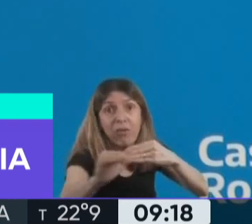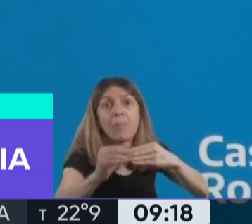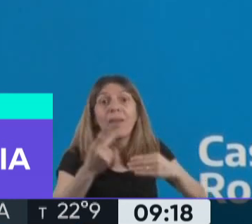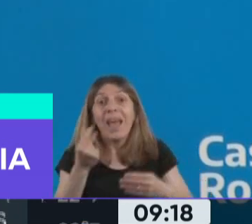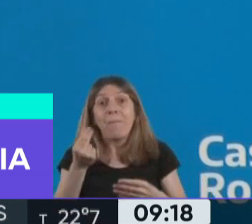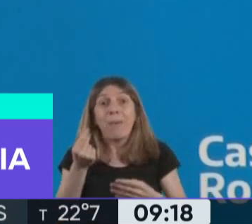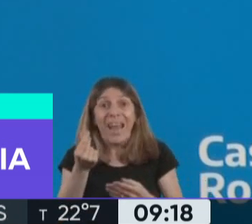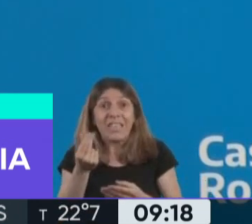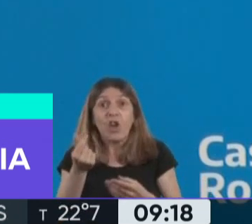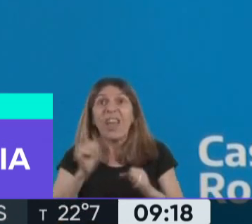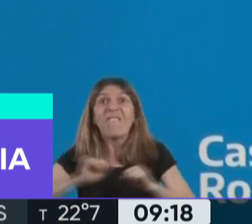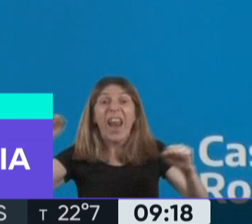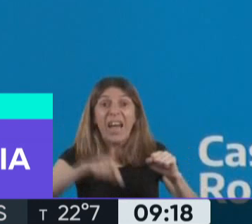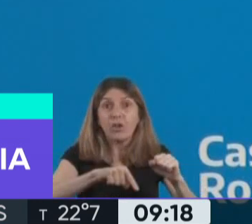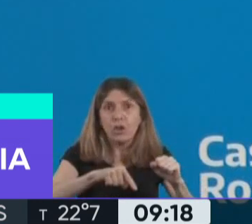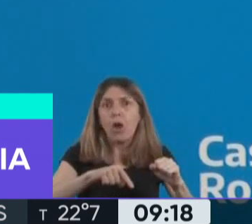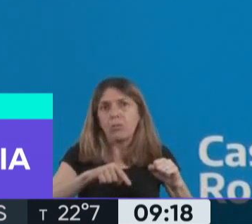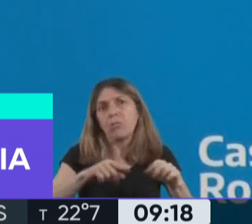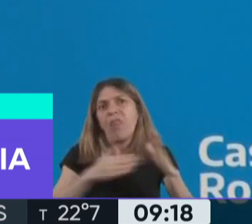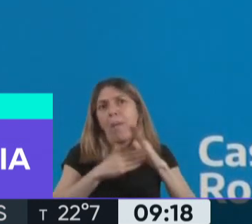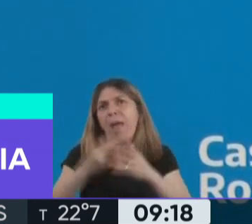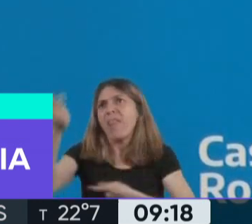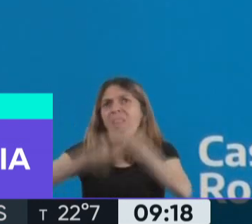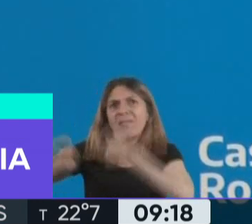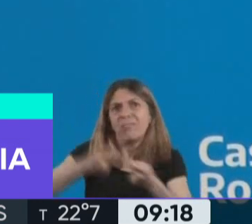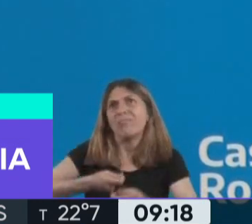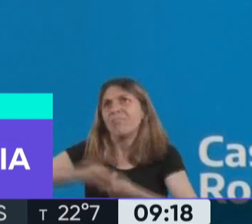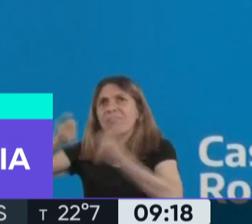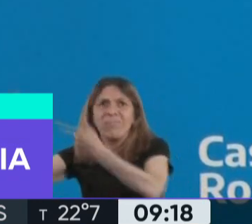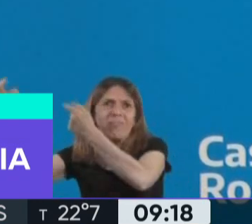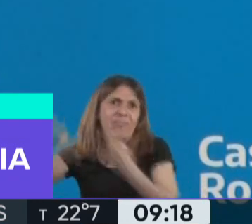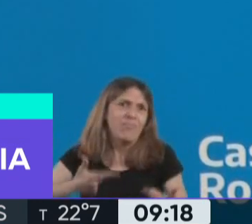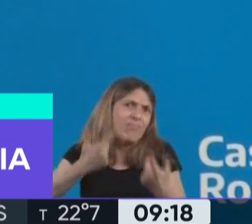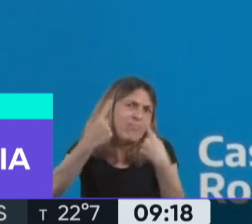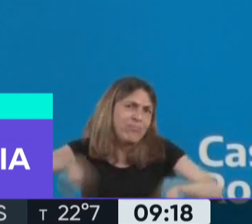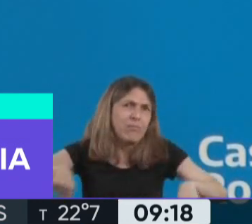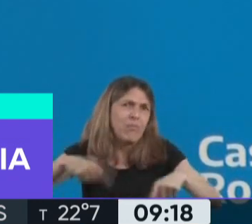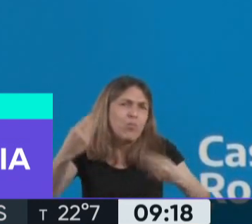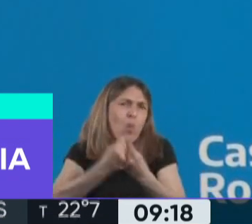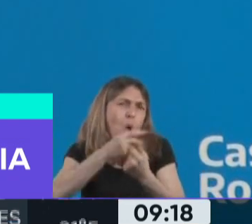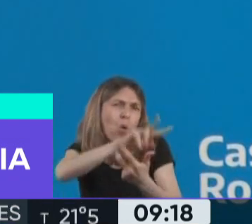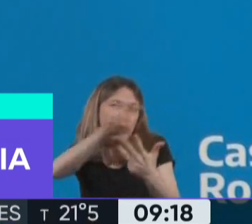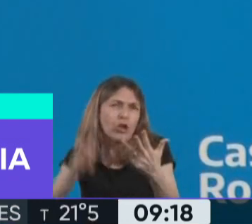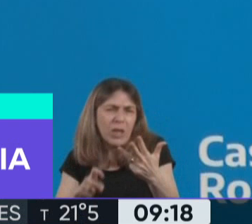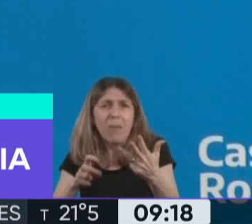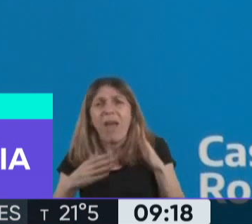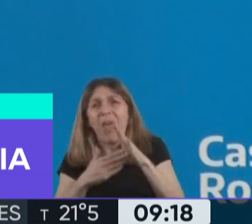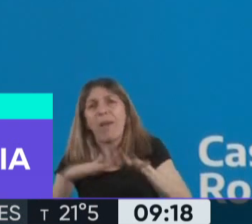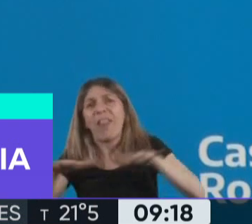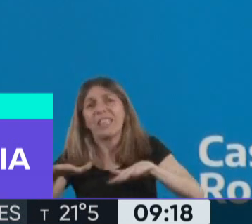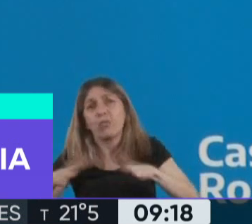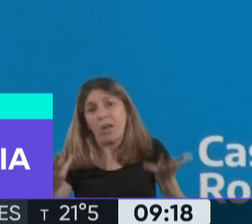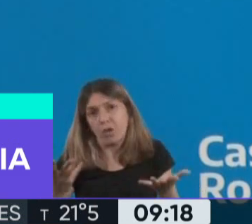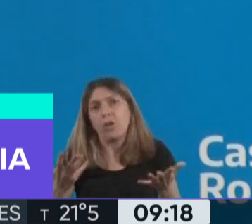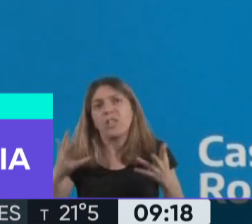precios y en la inflación influye la macroeconomía y otra cantidad de factores que son los que, a través de la cantidad de situaciones que estamos viendo que